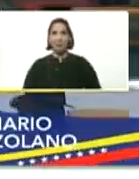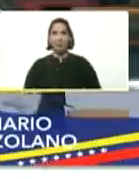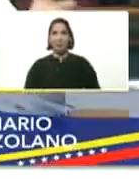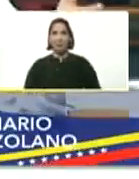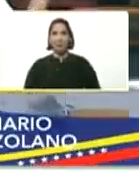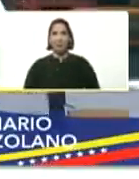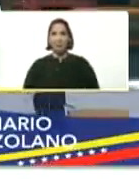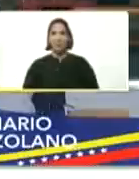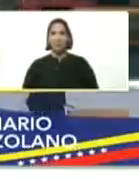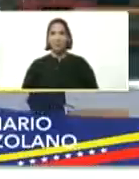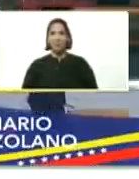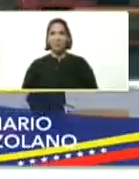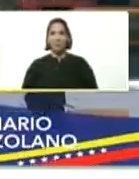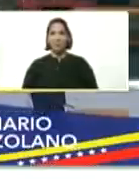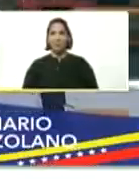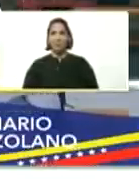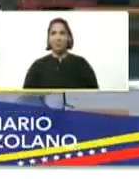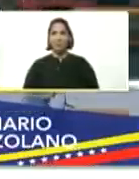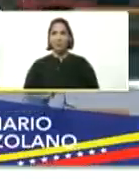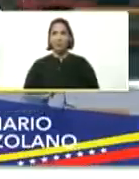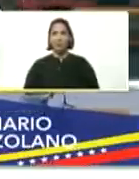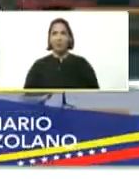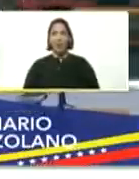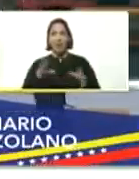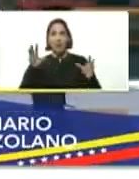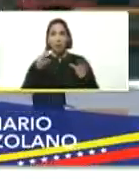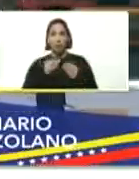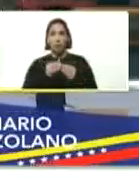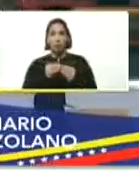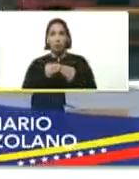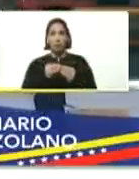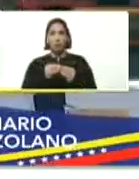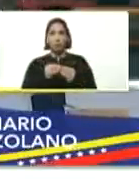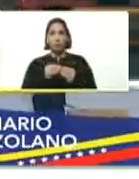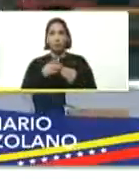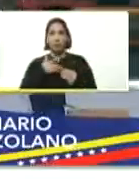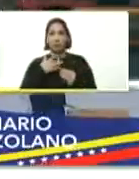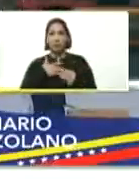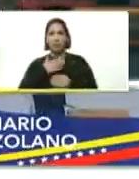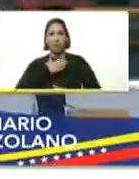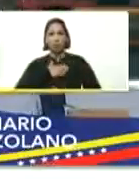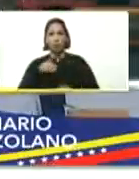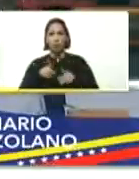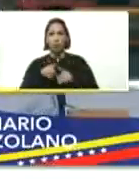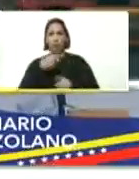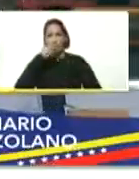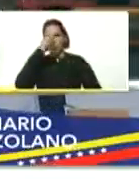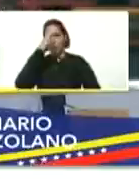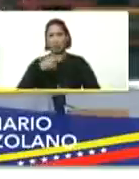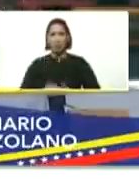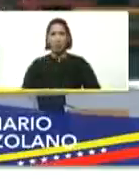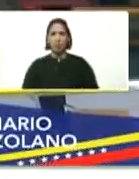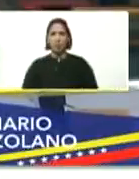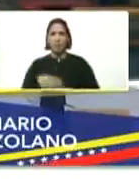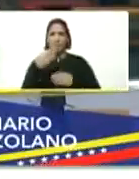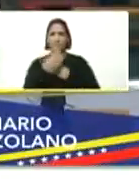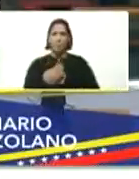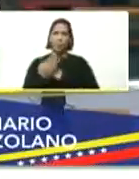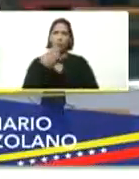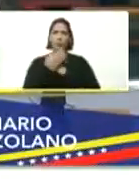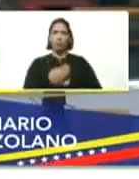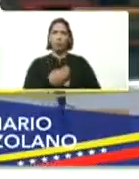José Vicente Rangel. En resumen, lo sentía yo como un padre. Padre protector,